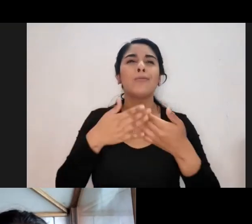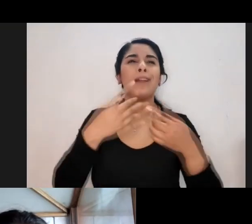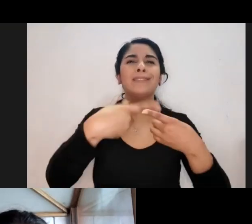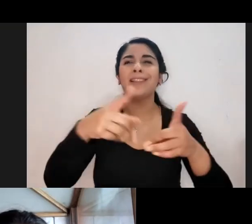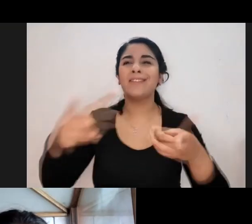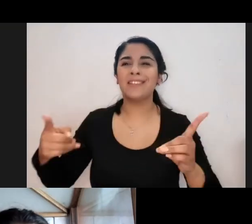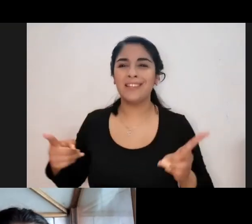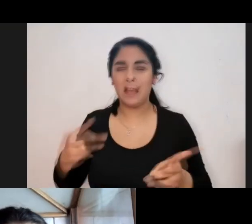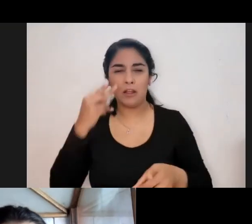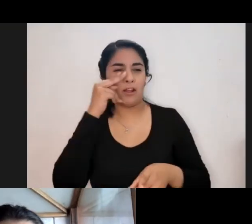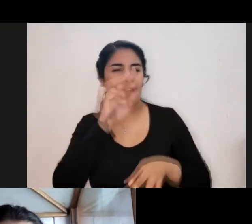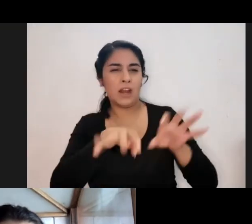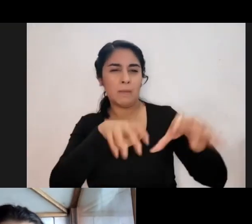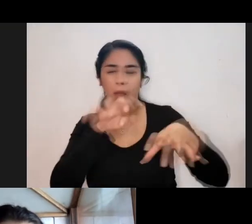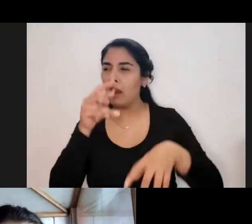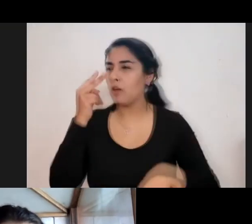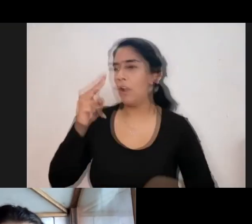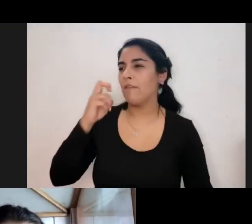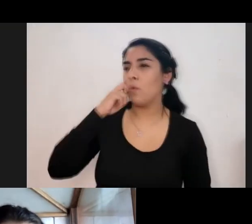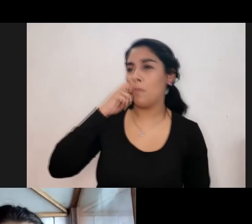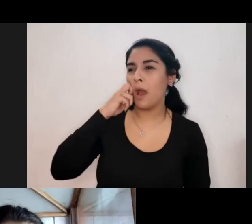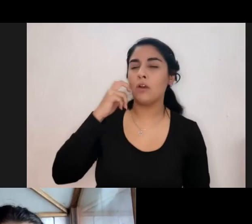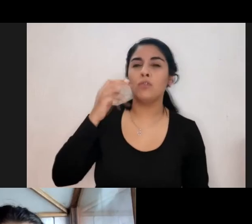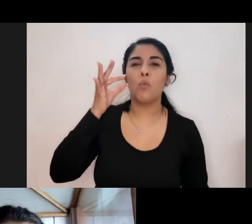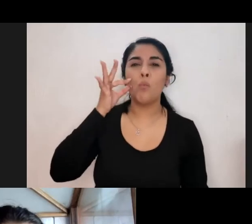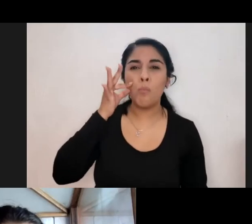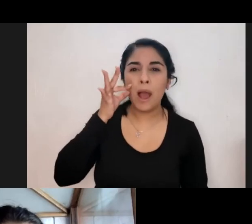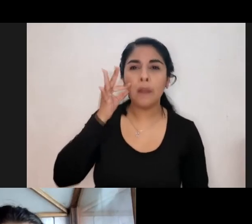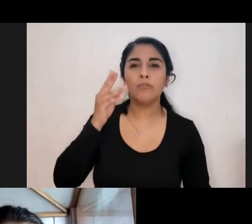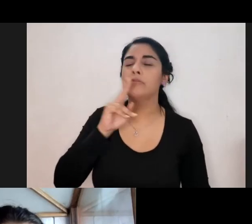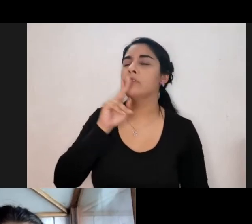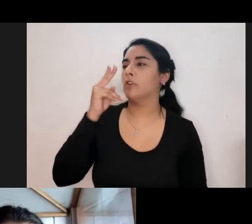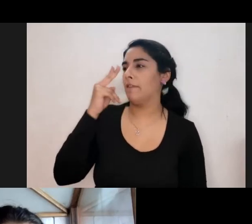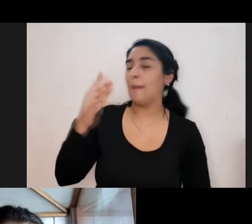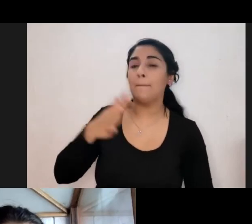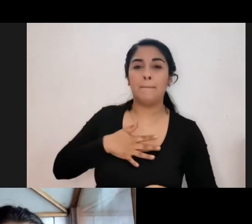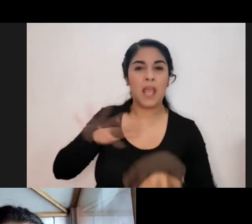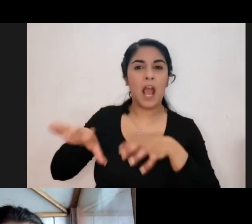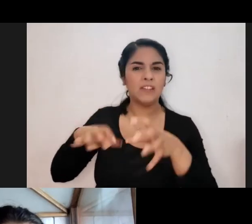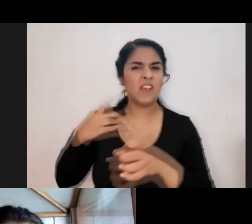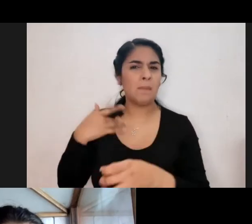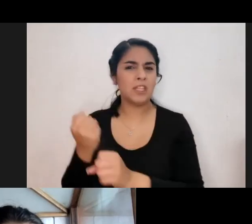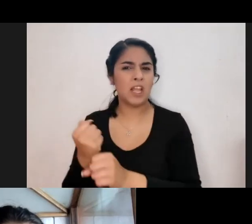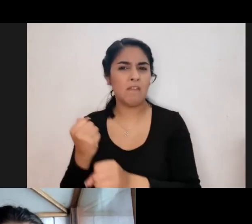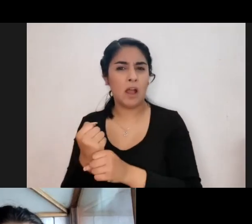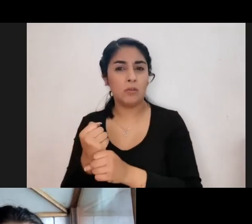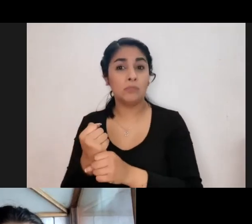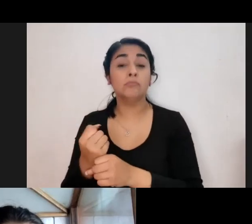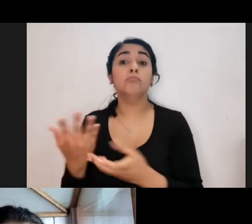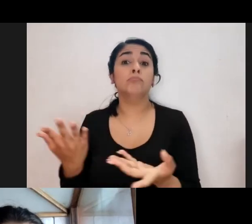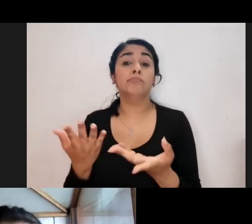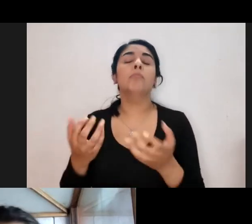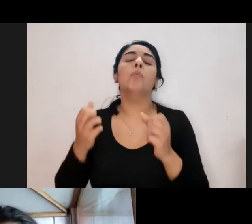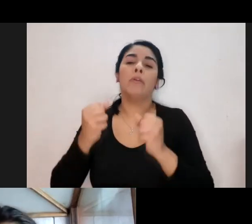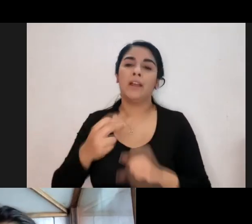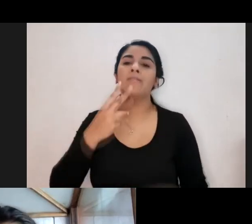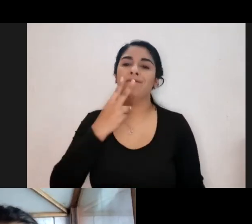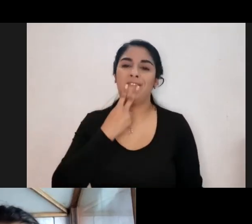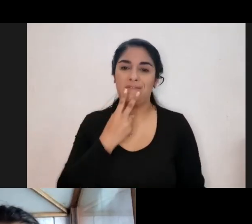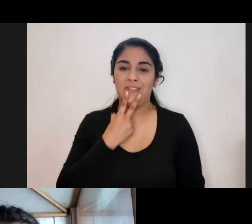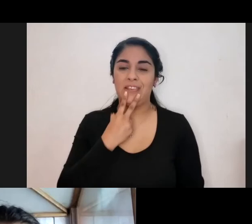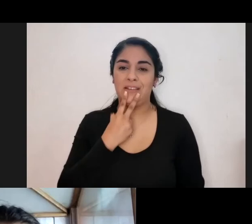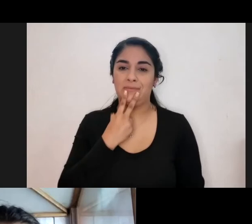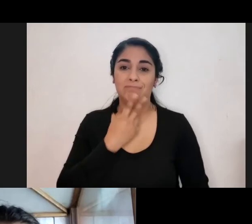tengo que ver los humanos, tengo que ver mi actividad productiva, etcétera, para poder, ¿cierto?, convivir en un ambiente, ni siquiera